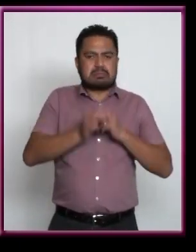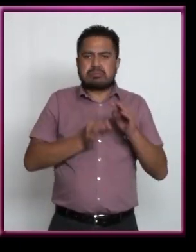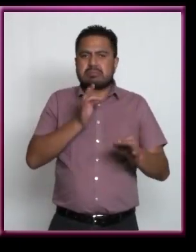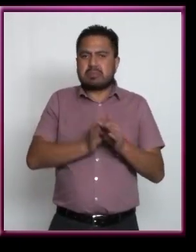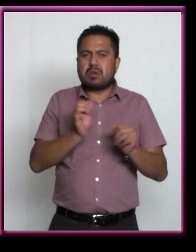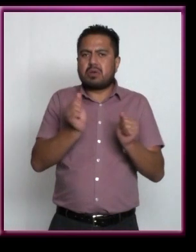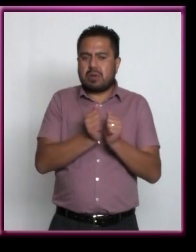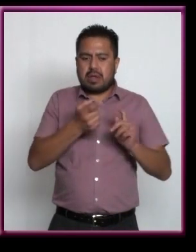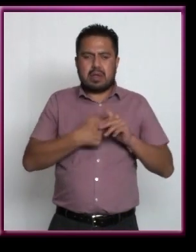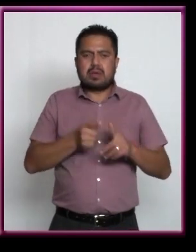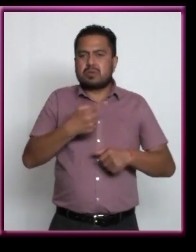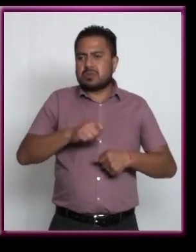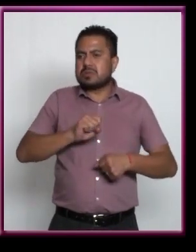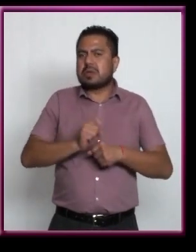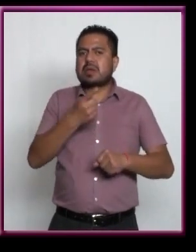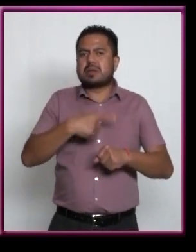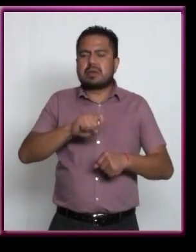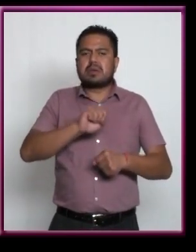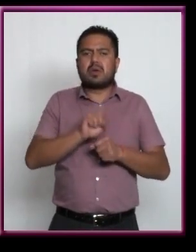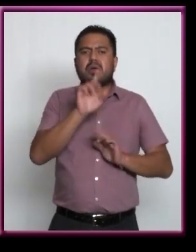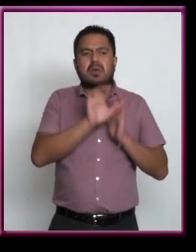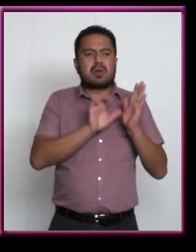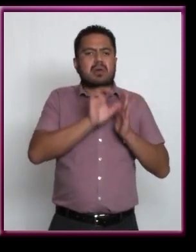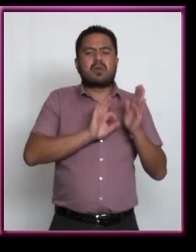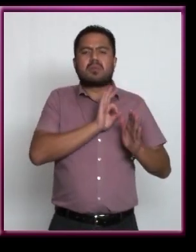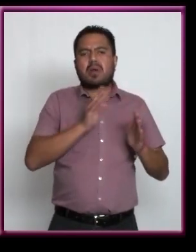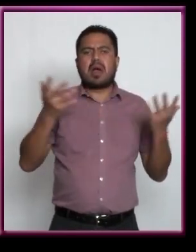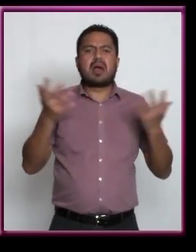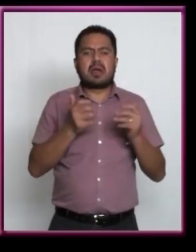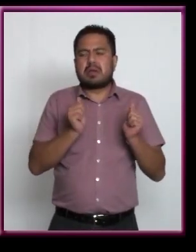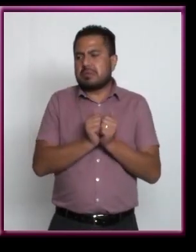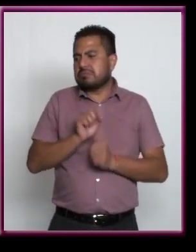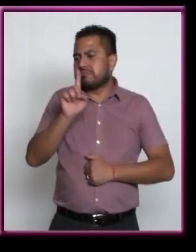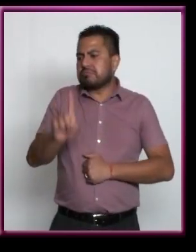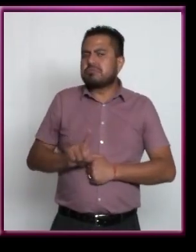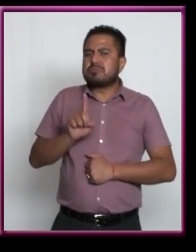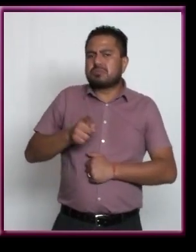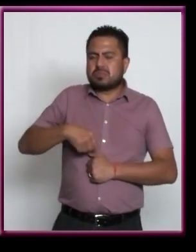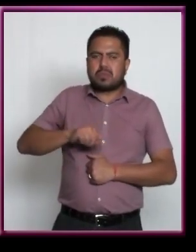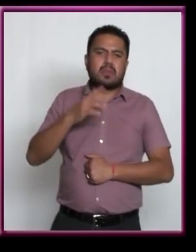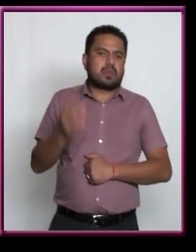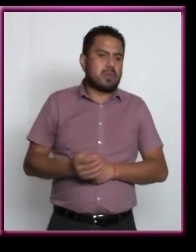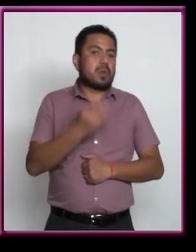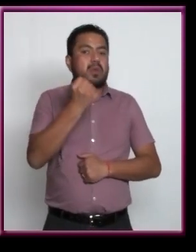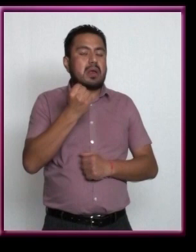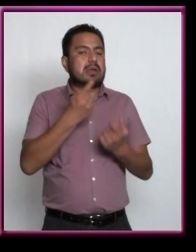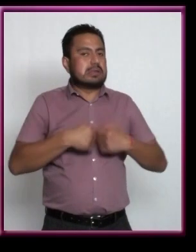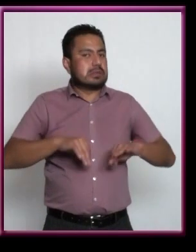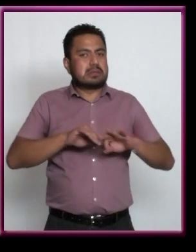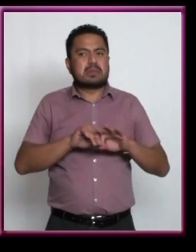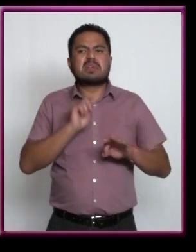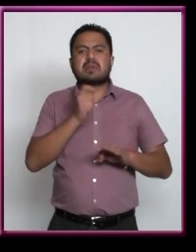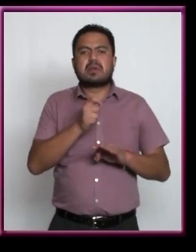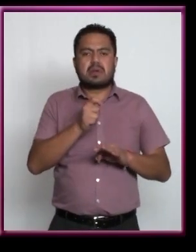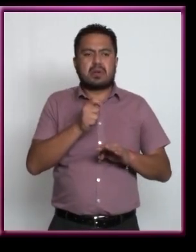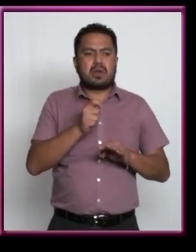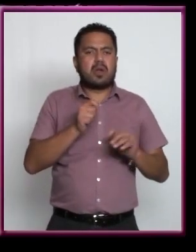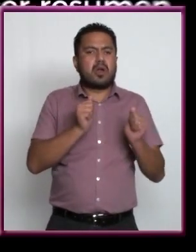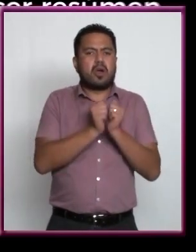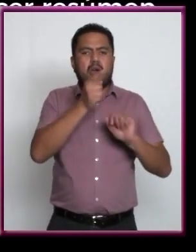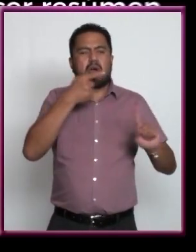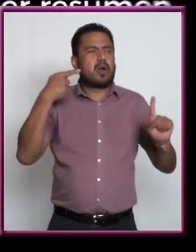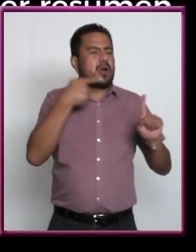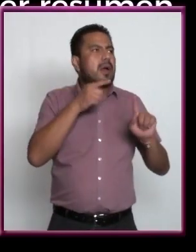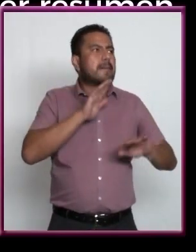listo al iniciar cada semana. El calendario lo puedes hacer los domingos. 9. Súper importante. Ponte un